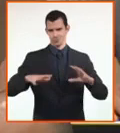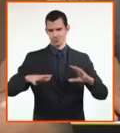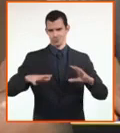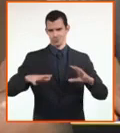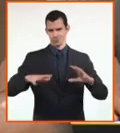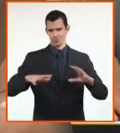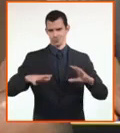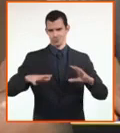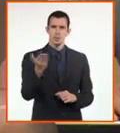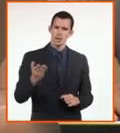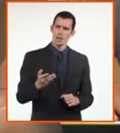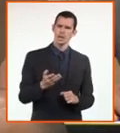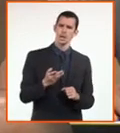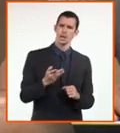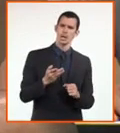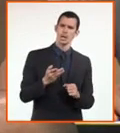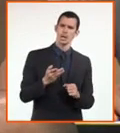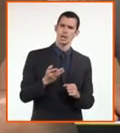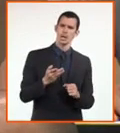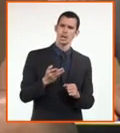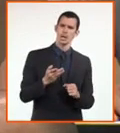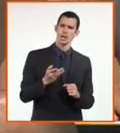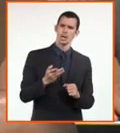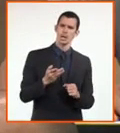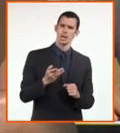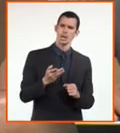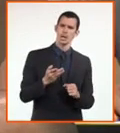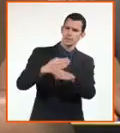las universidades y del